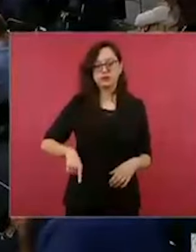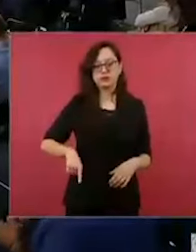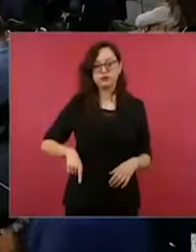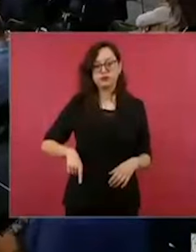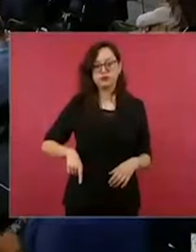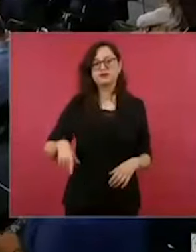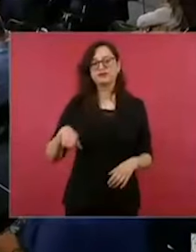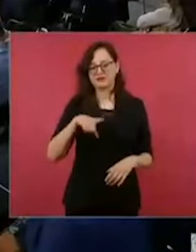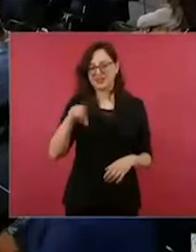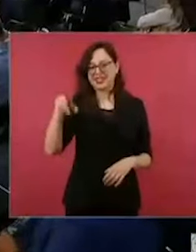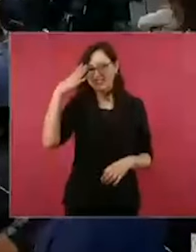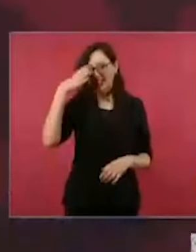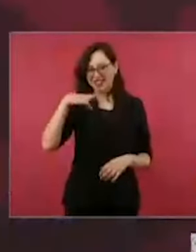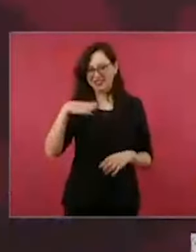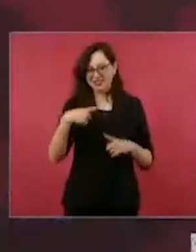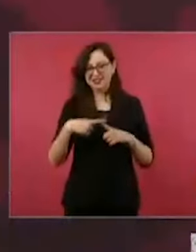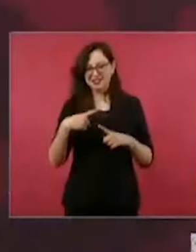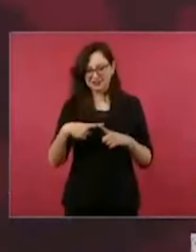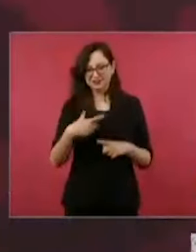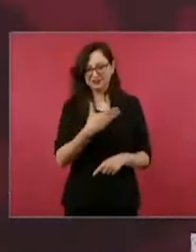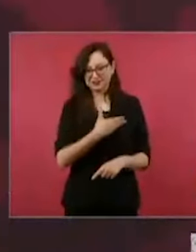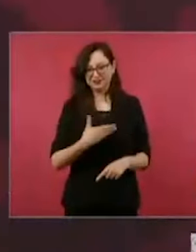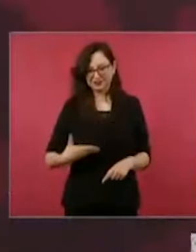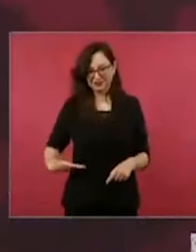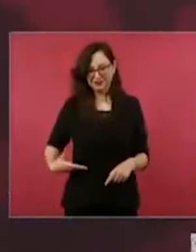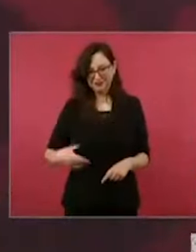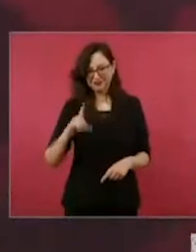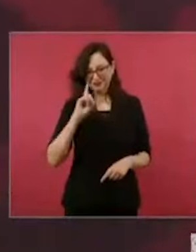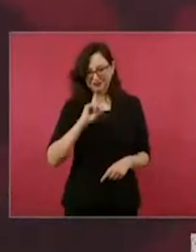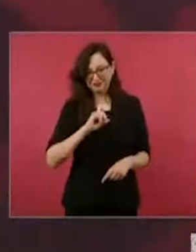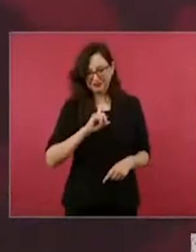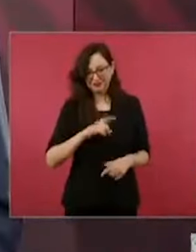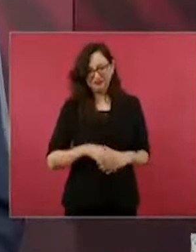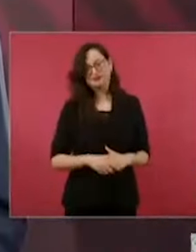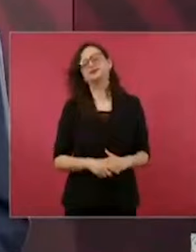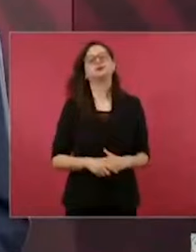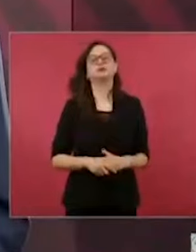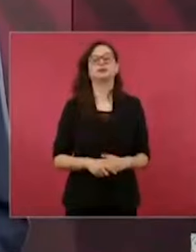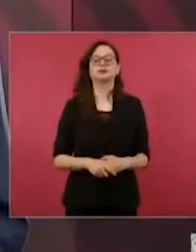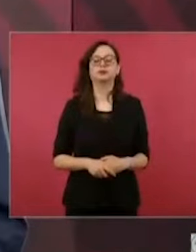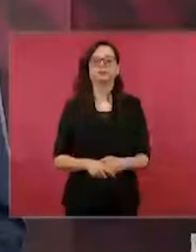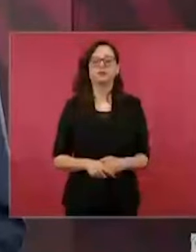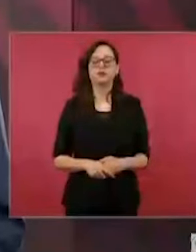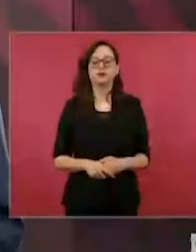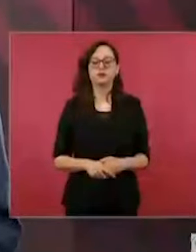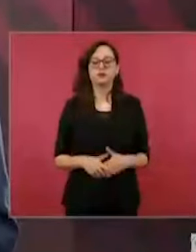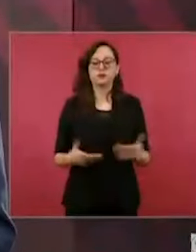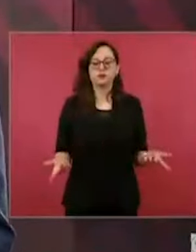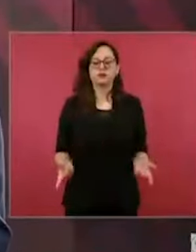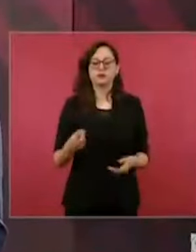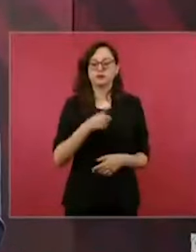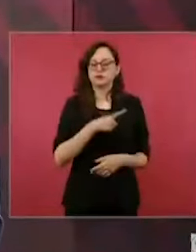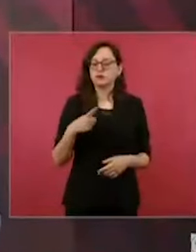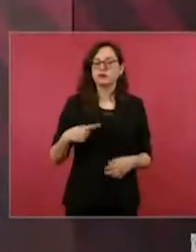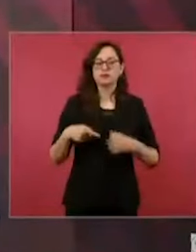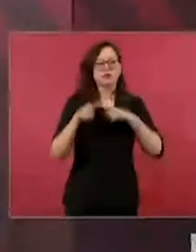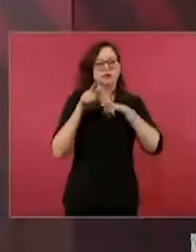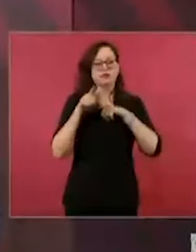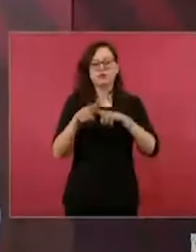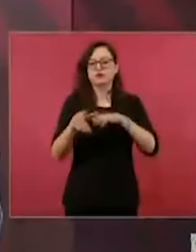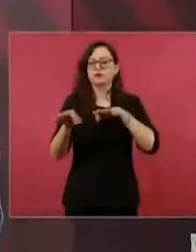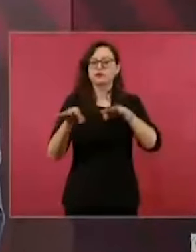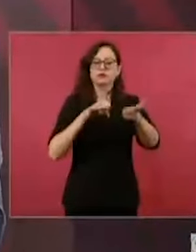también se habló del tema de la gripe aviar entre otras cosas a destacar de este tema Jorge Armando el secretario de salud Jorge alcoser destaca que no hay